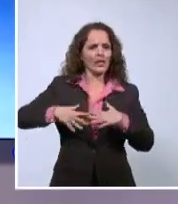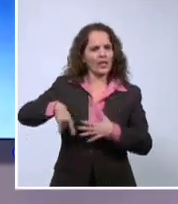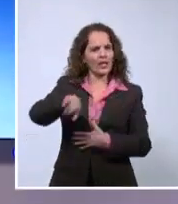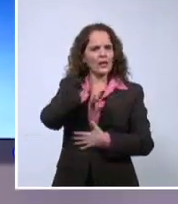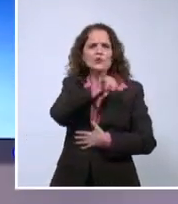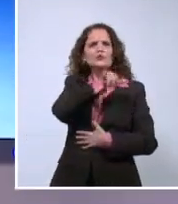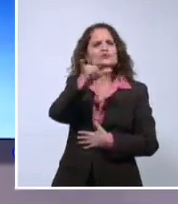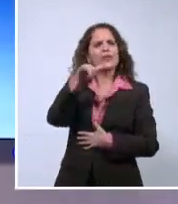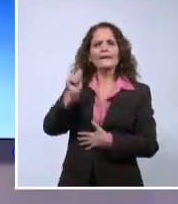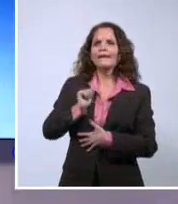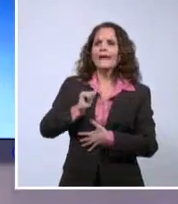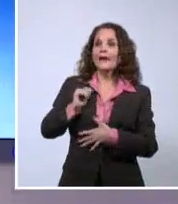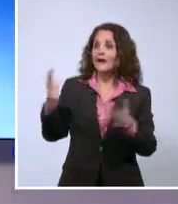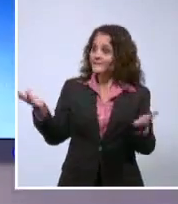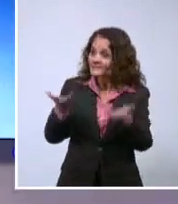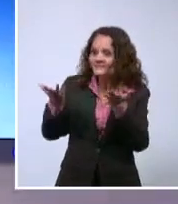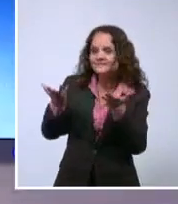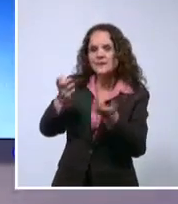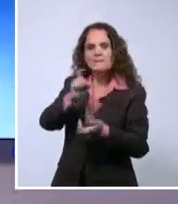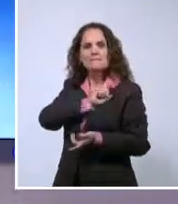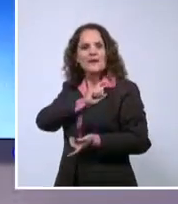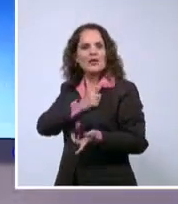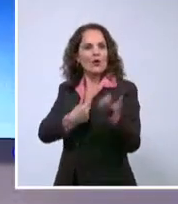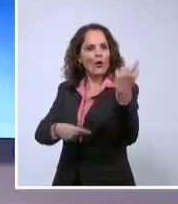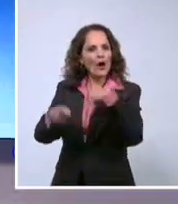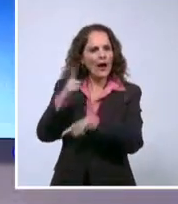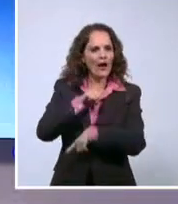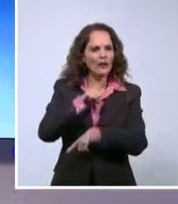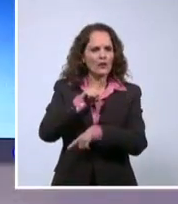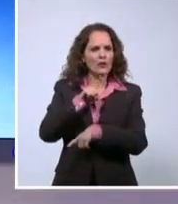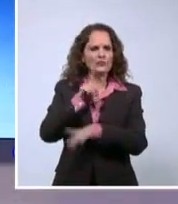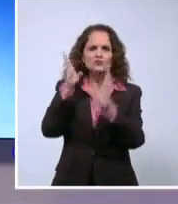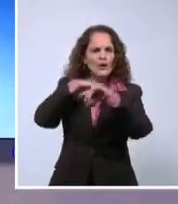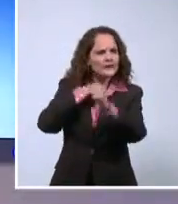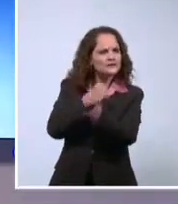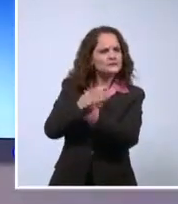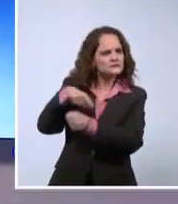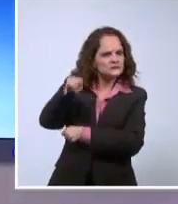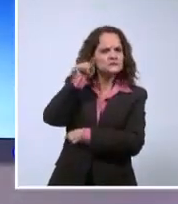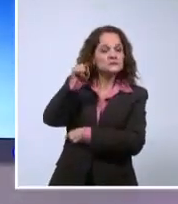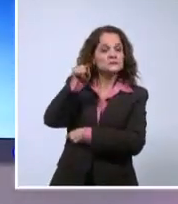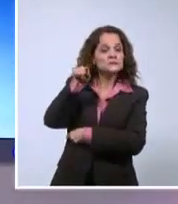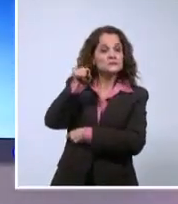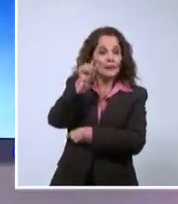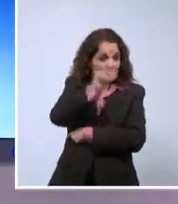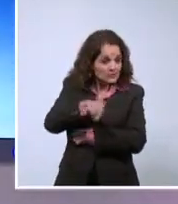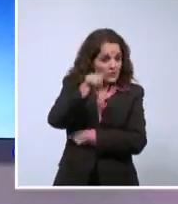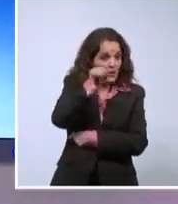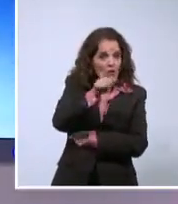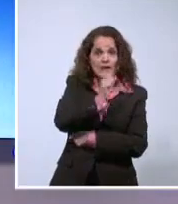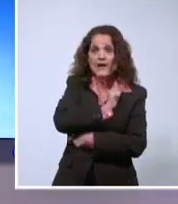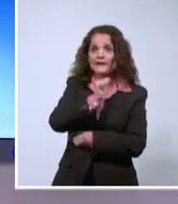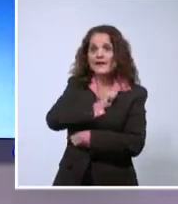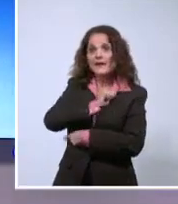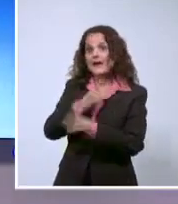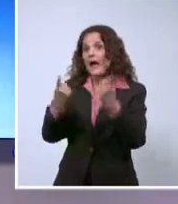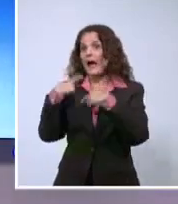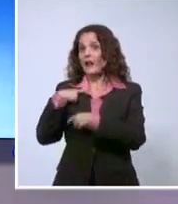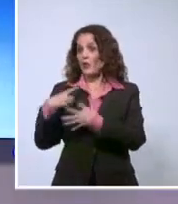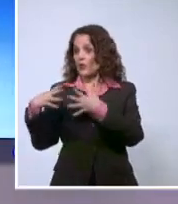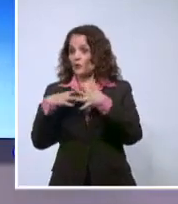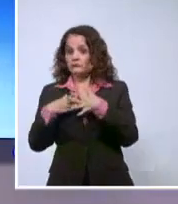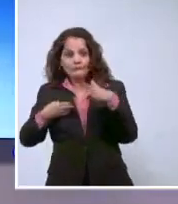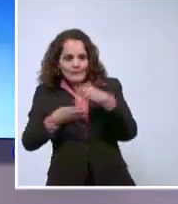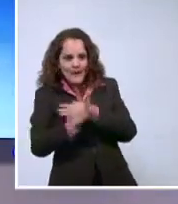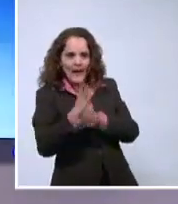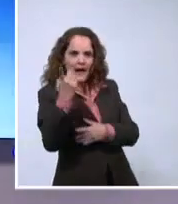provocar miedo, terror, inseguridad, si ha llegado a desear una invasión a este país, que lo primero que traería